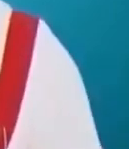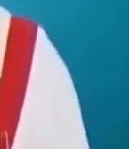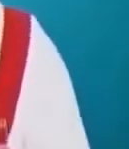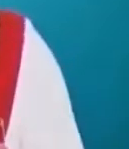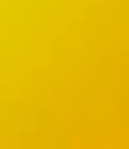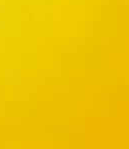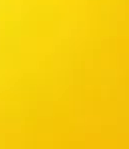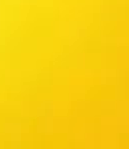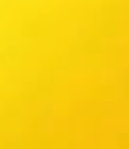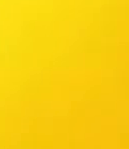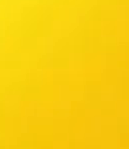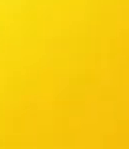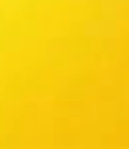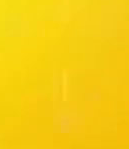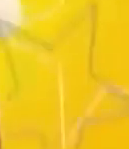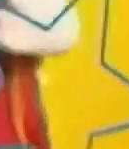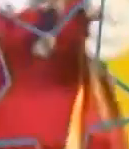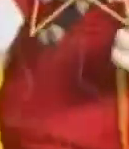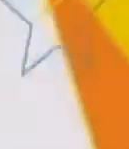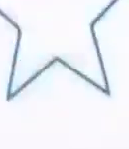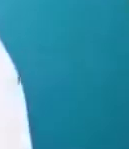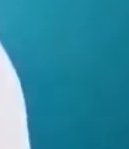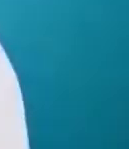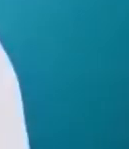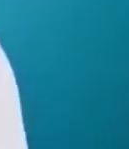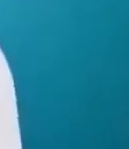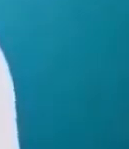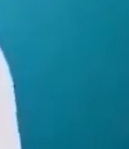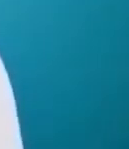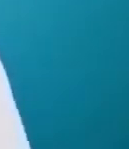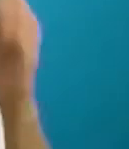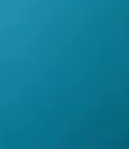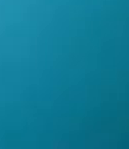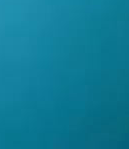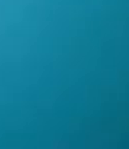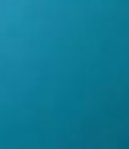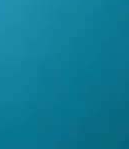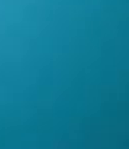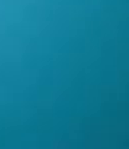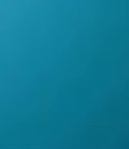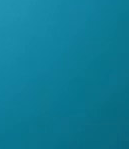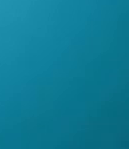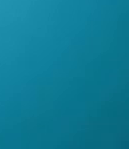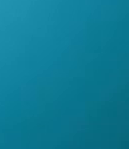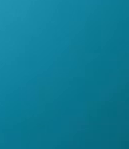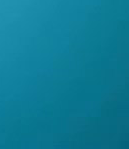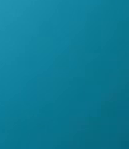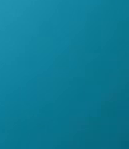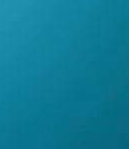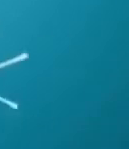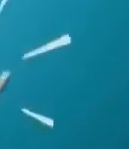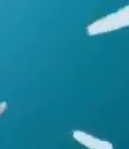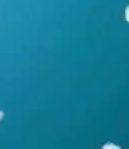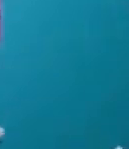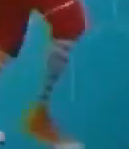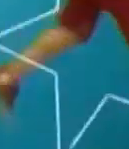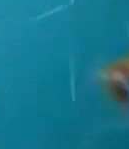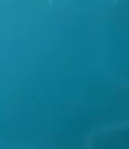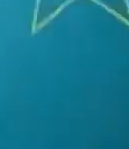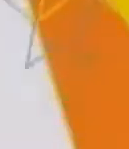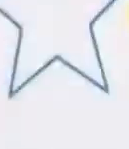Luca, Luca. Hola, soy Luca y quiero que me acompañes a esta gran aventura.